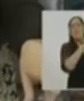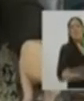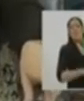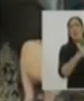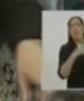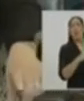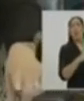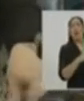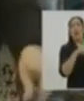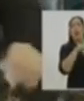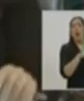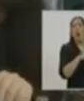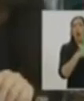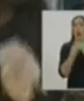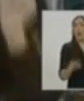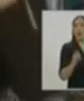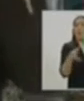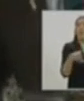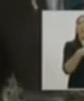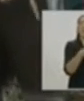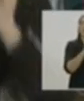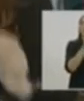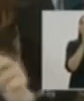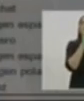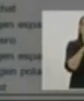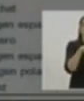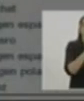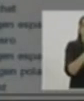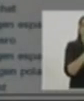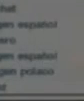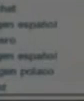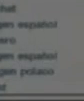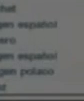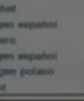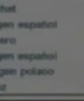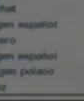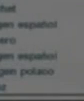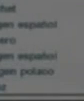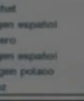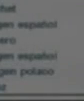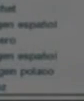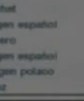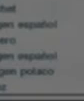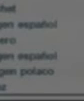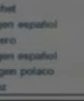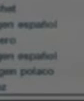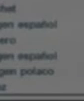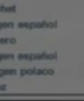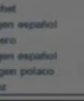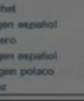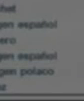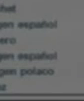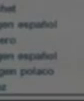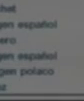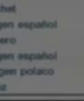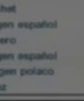alguien beneficiado con las licitaciones o con las concesiones de las obras públicas. Era el socio, y los negocios que